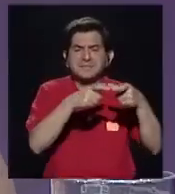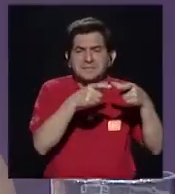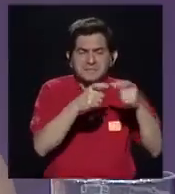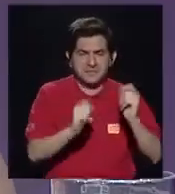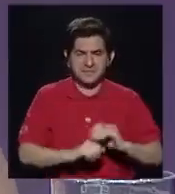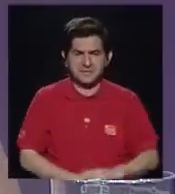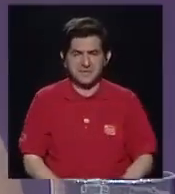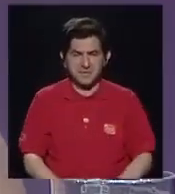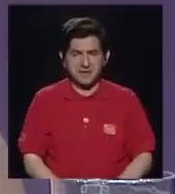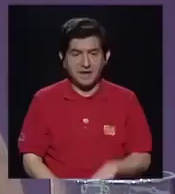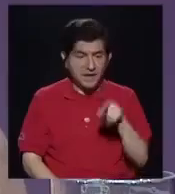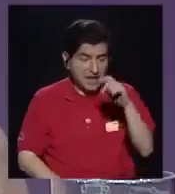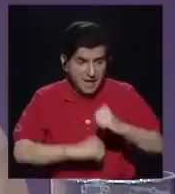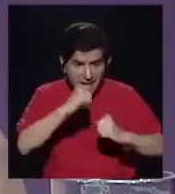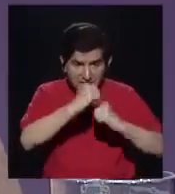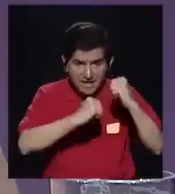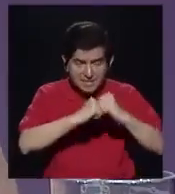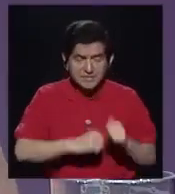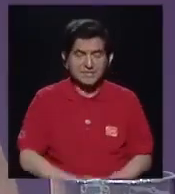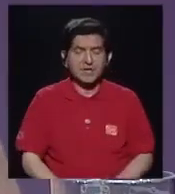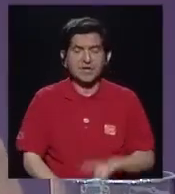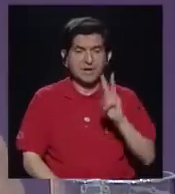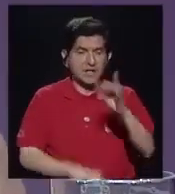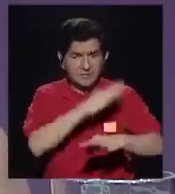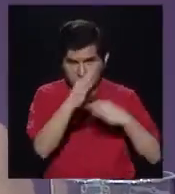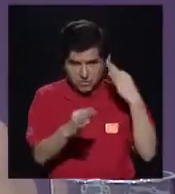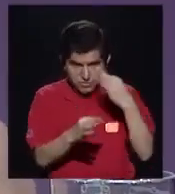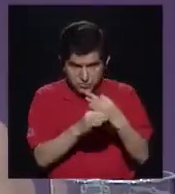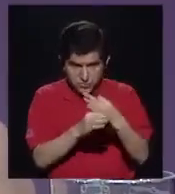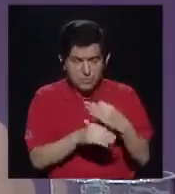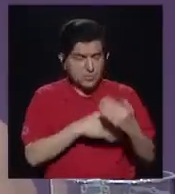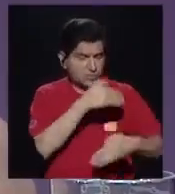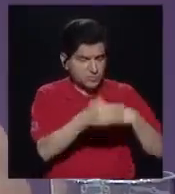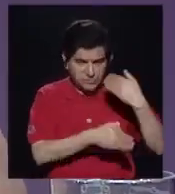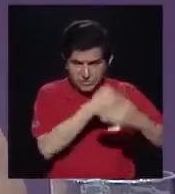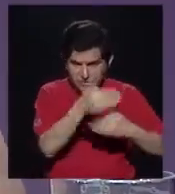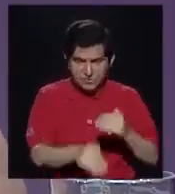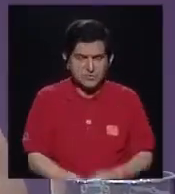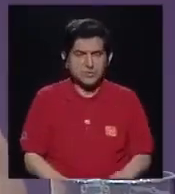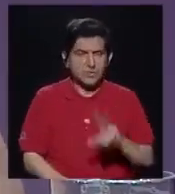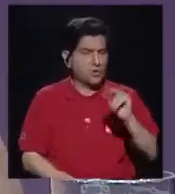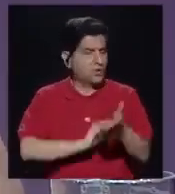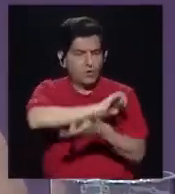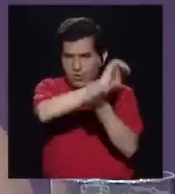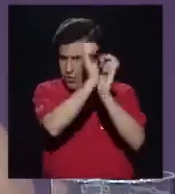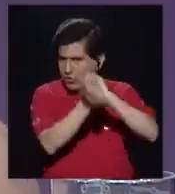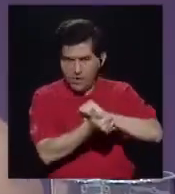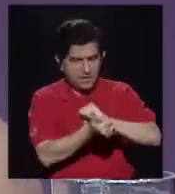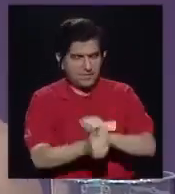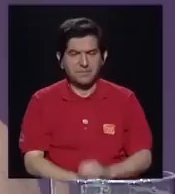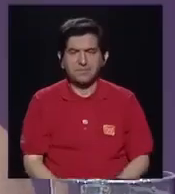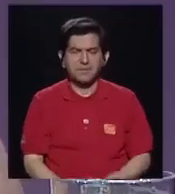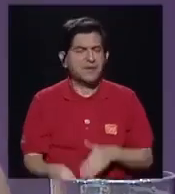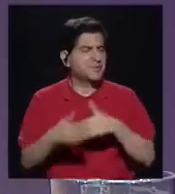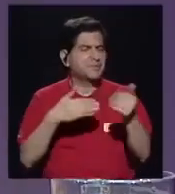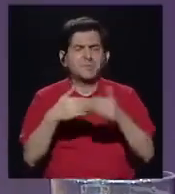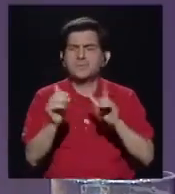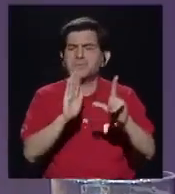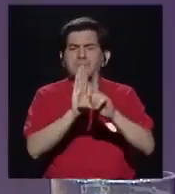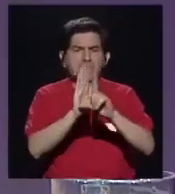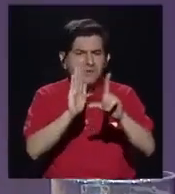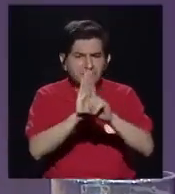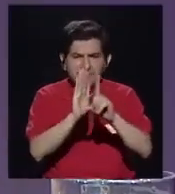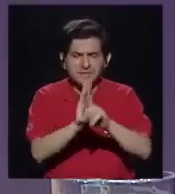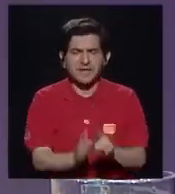hasta que esa estructura binaria de la gestión no se transforme por más leyes que